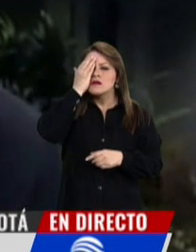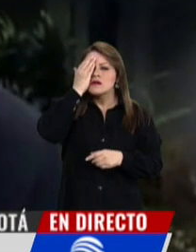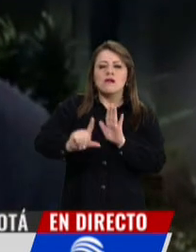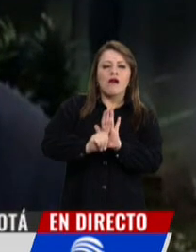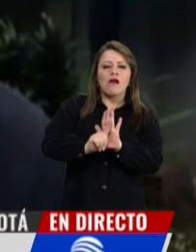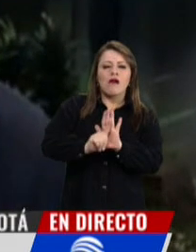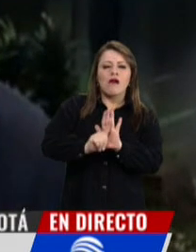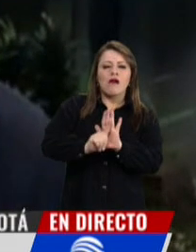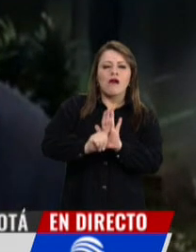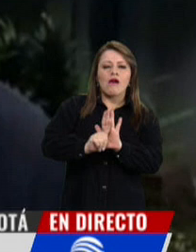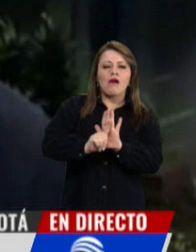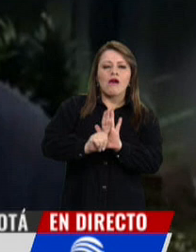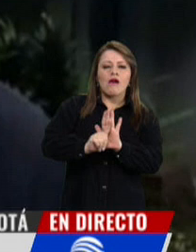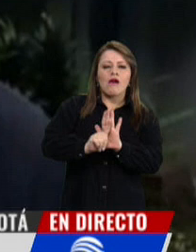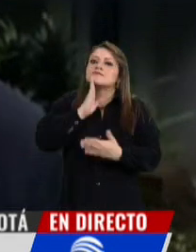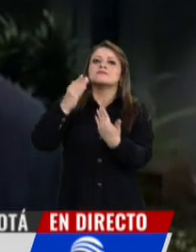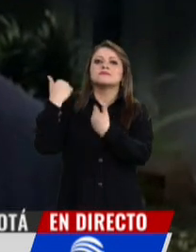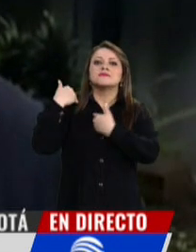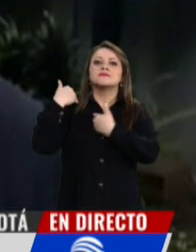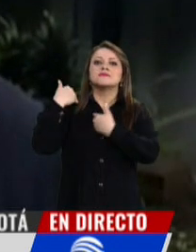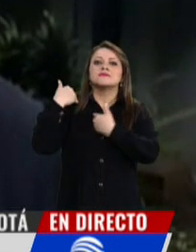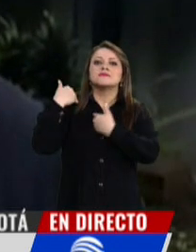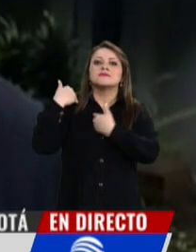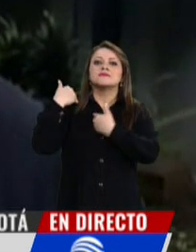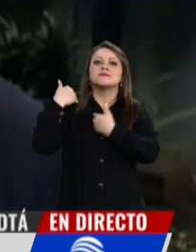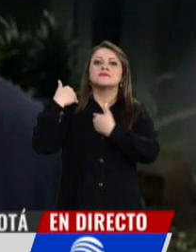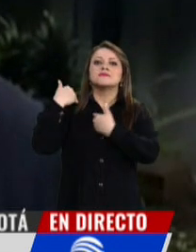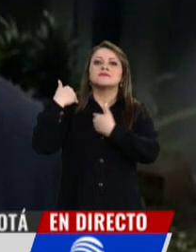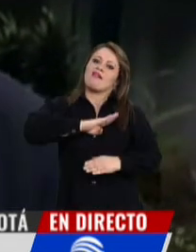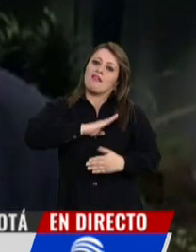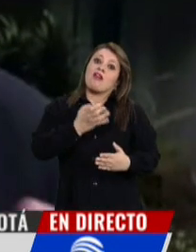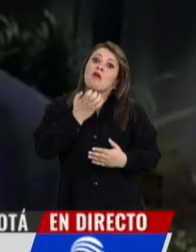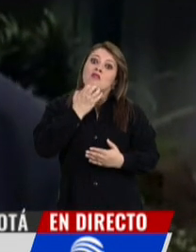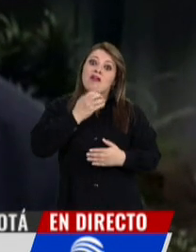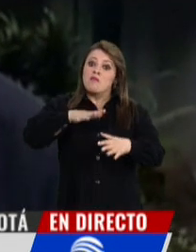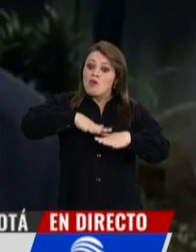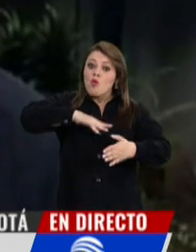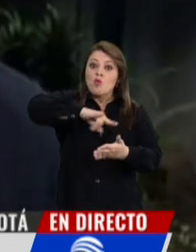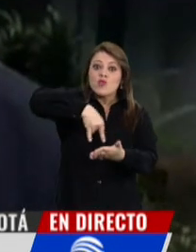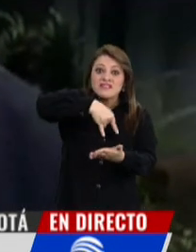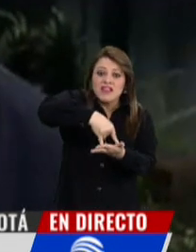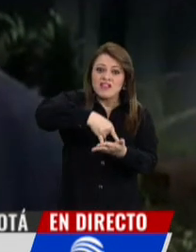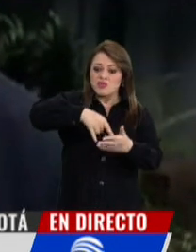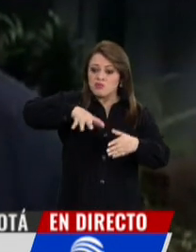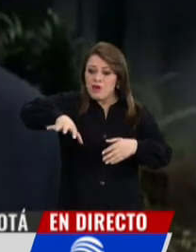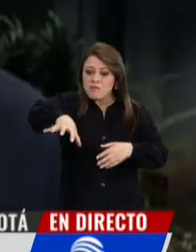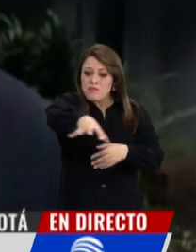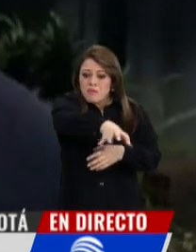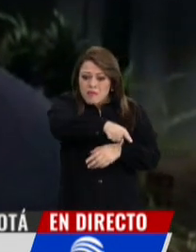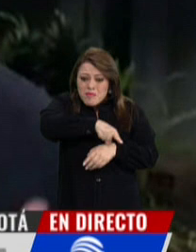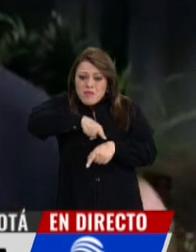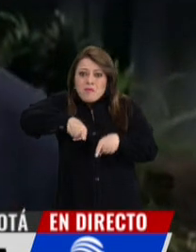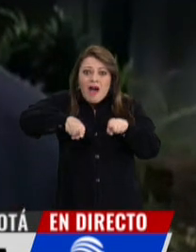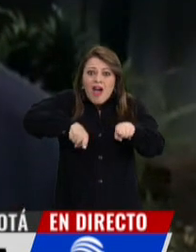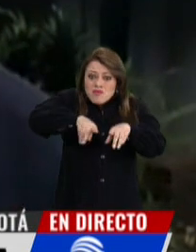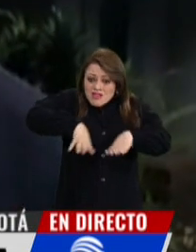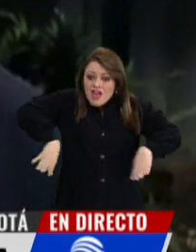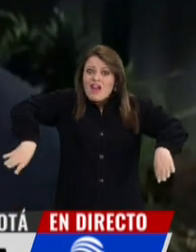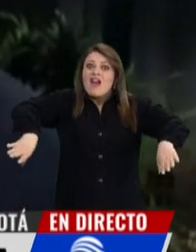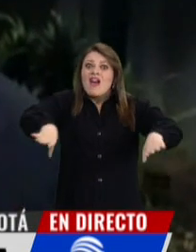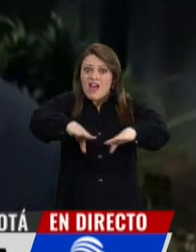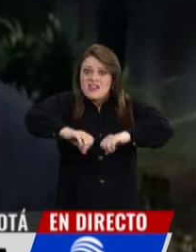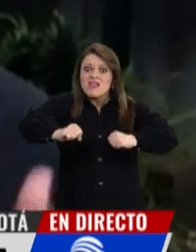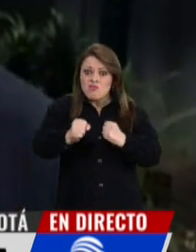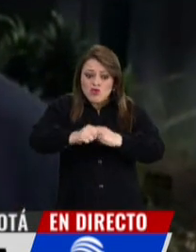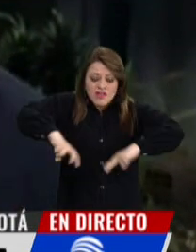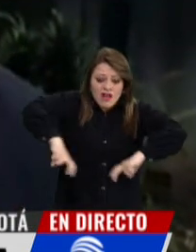que empezar a ejercer ese control. No puede ser que centros comerciales como Unicentro, como Boulevard Niza, como Ayuelos, se encuentren en este gran número de